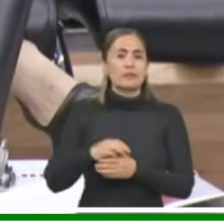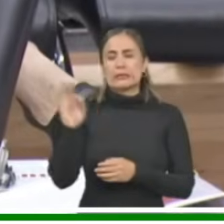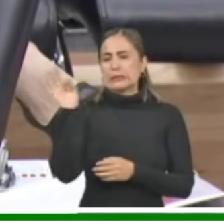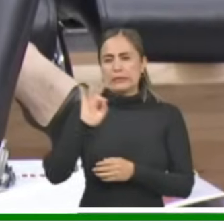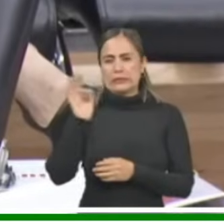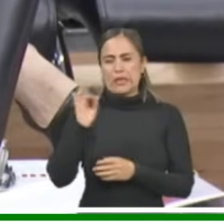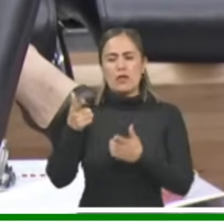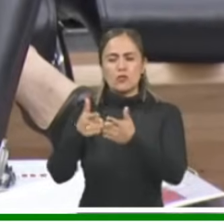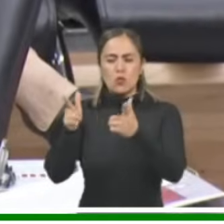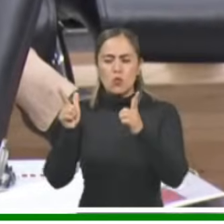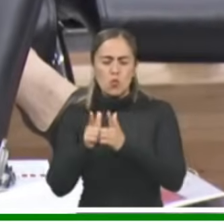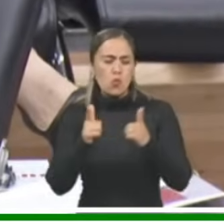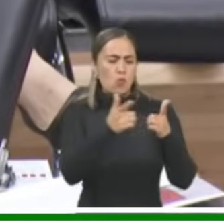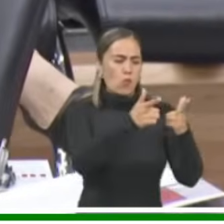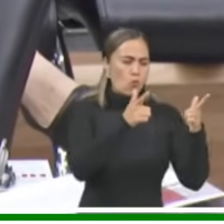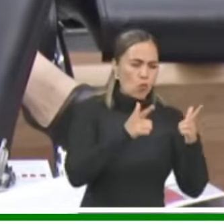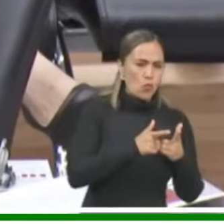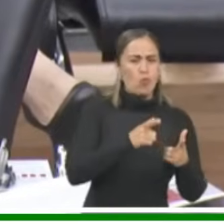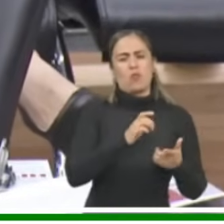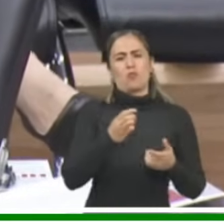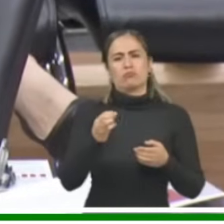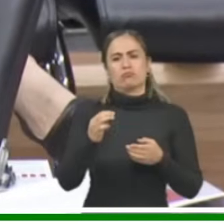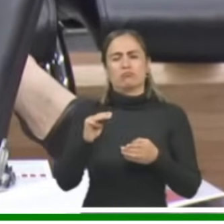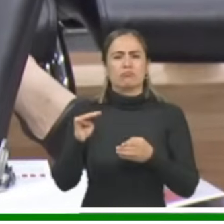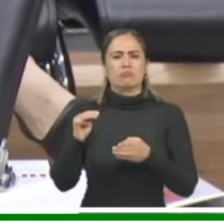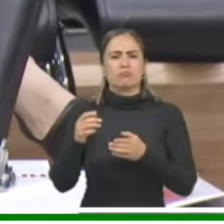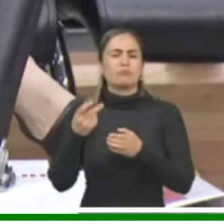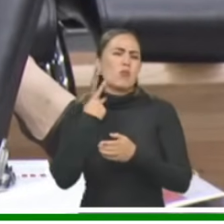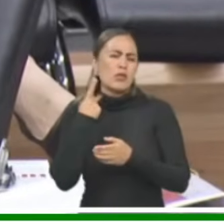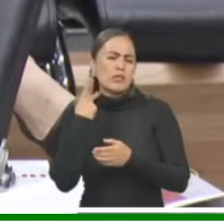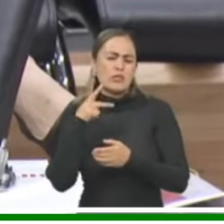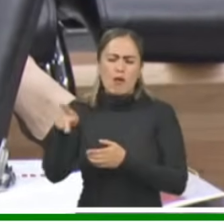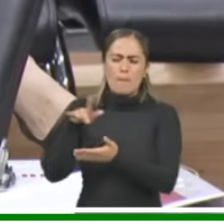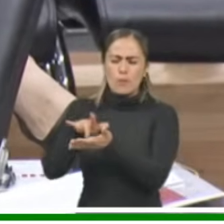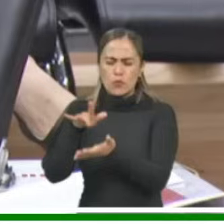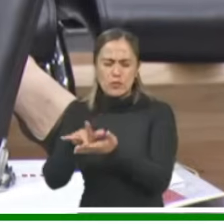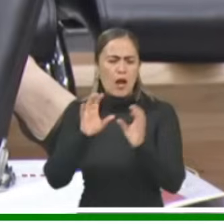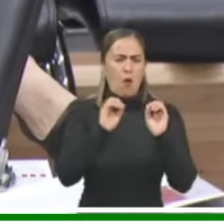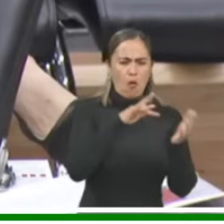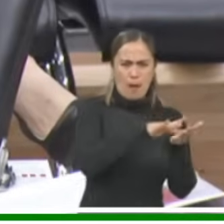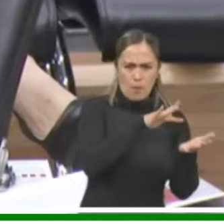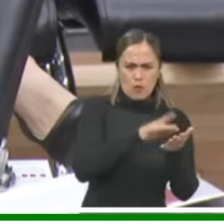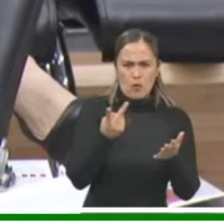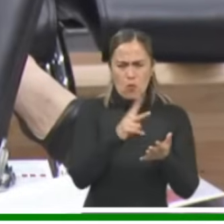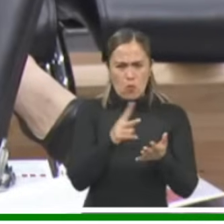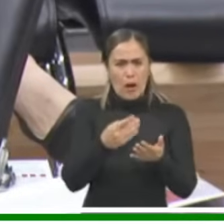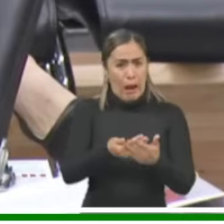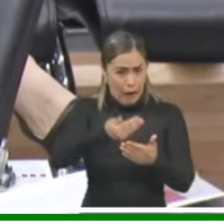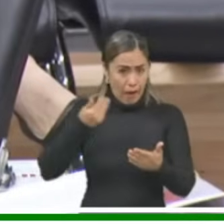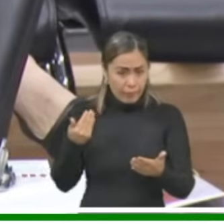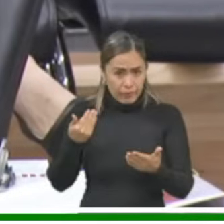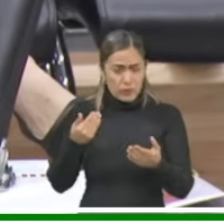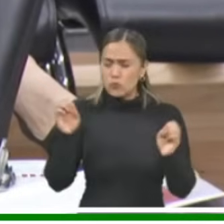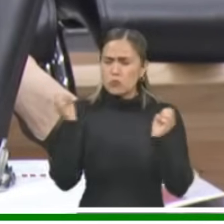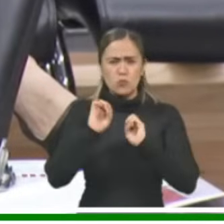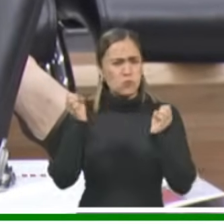de alguna de los bloques o del partido que aspiran a la presidencia de la República.